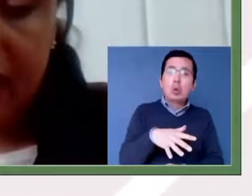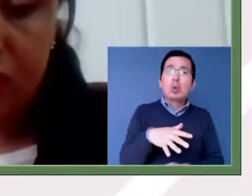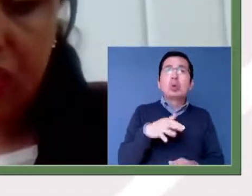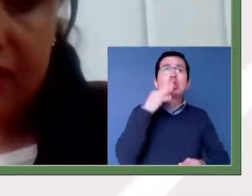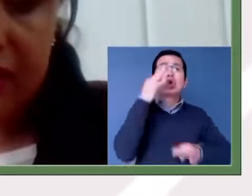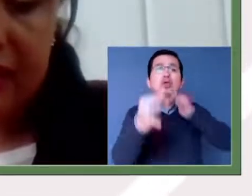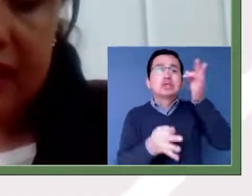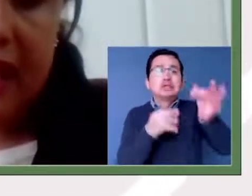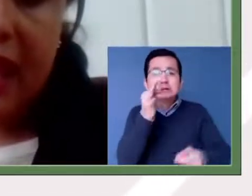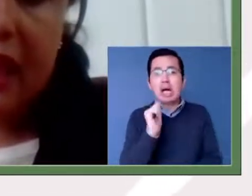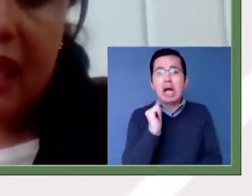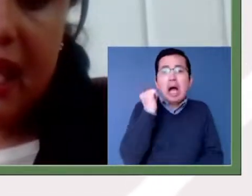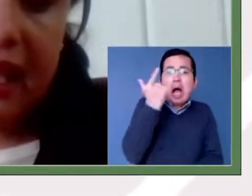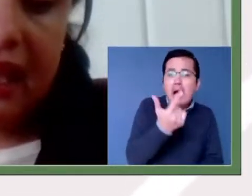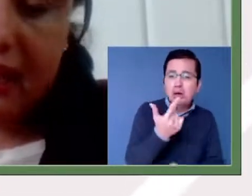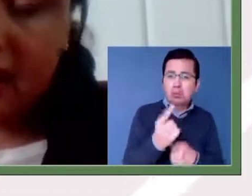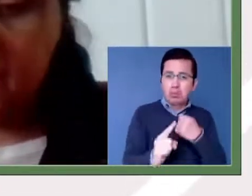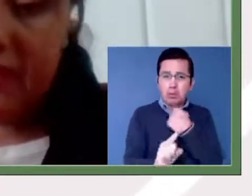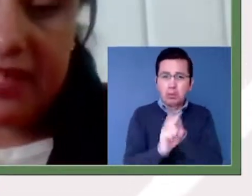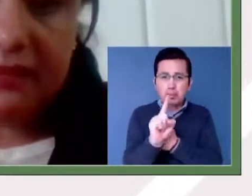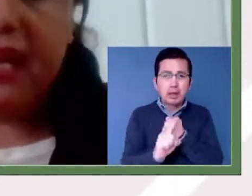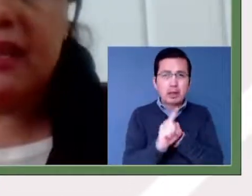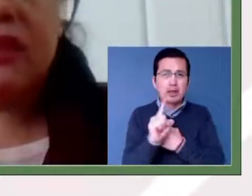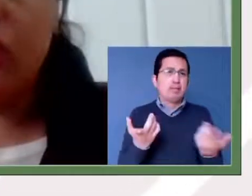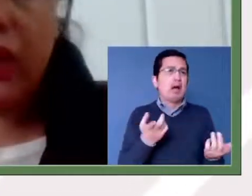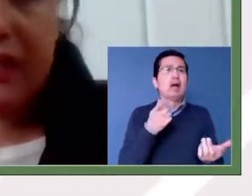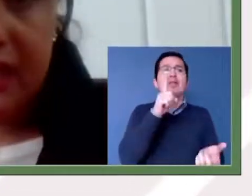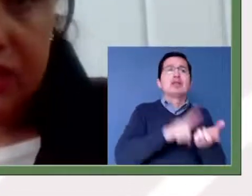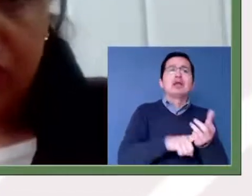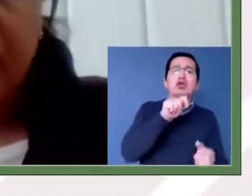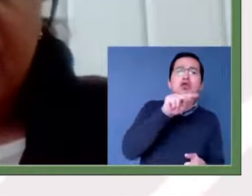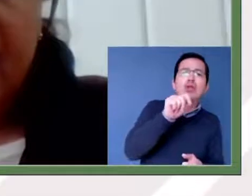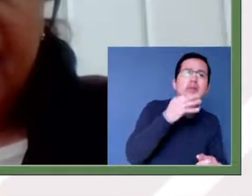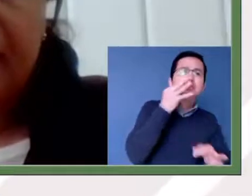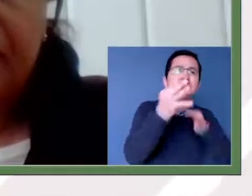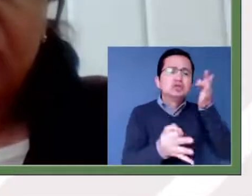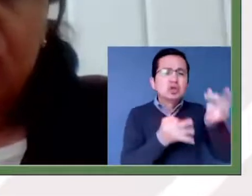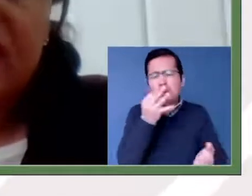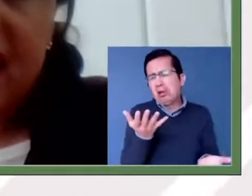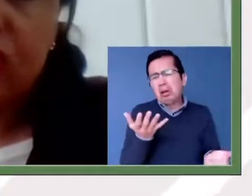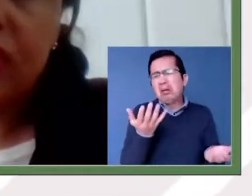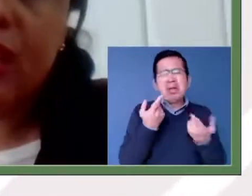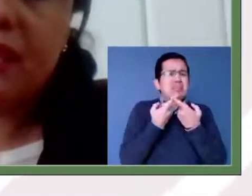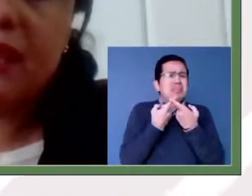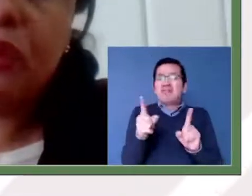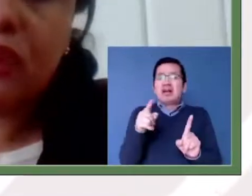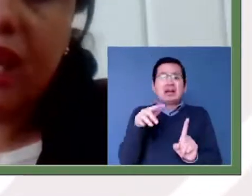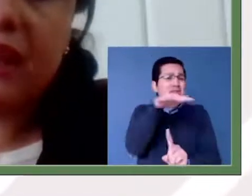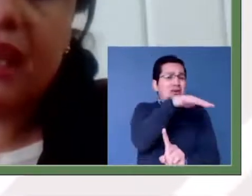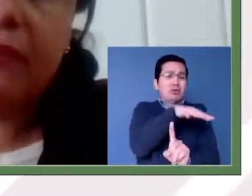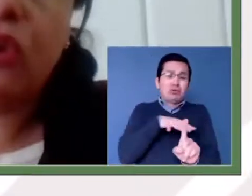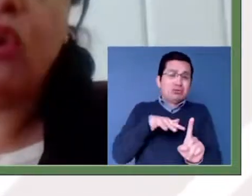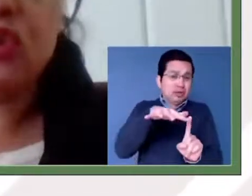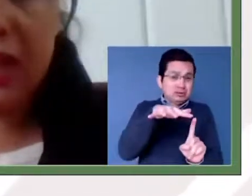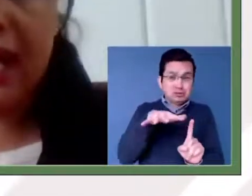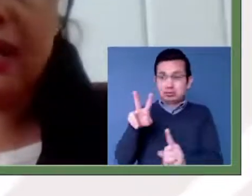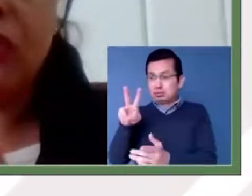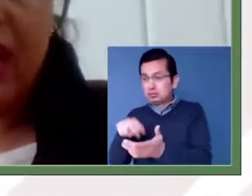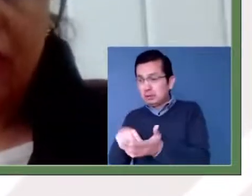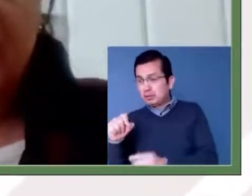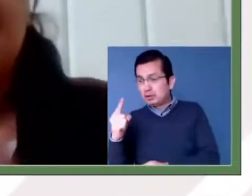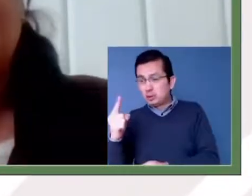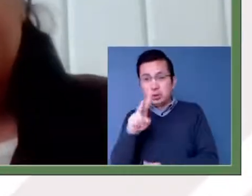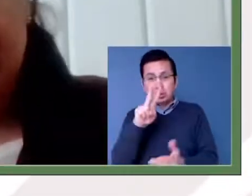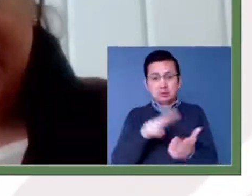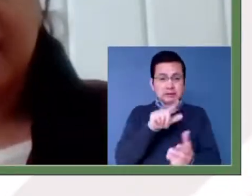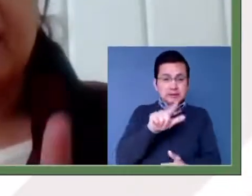En las noticias de televisivas o qué sé yo. Entonces, eso es importante considerarlo a